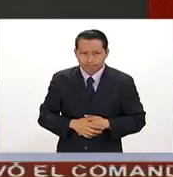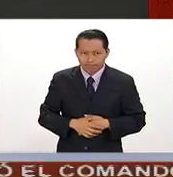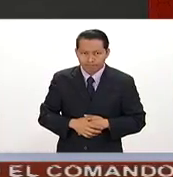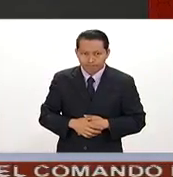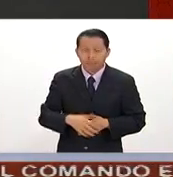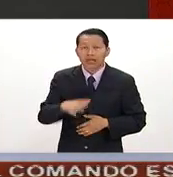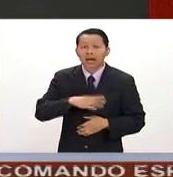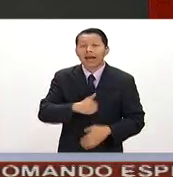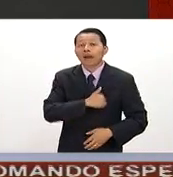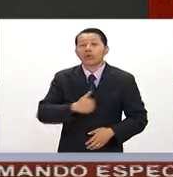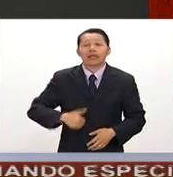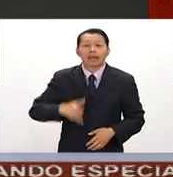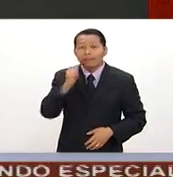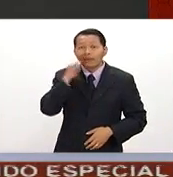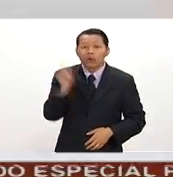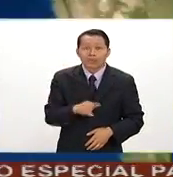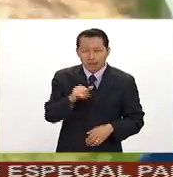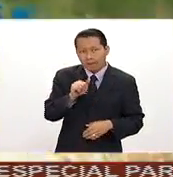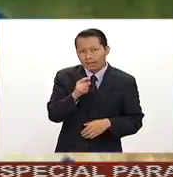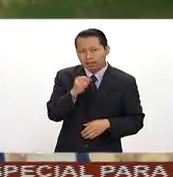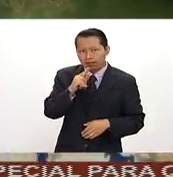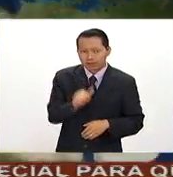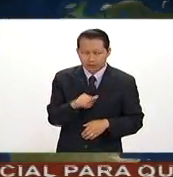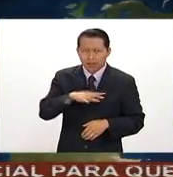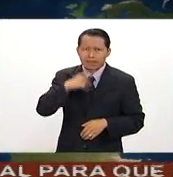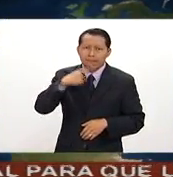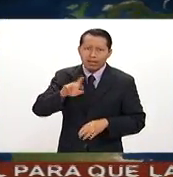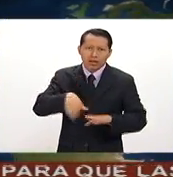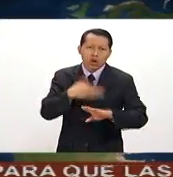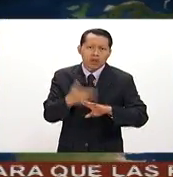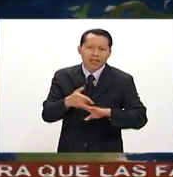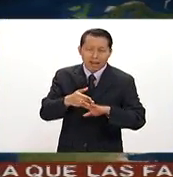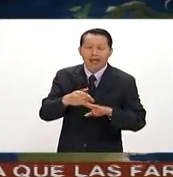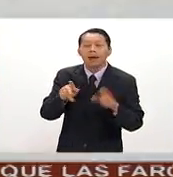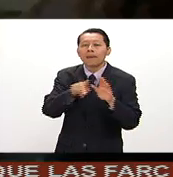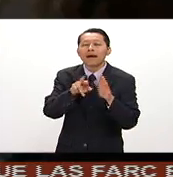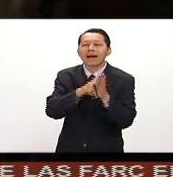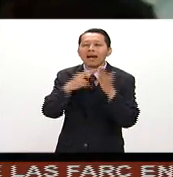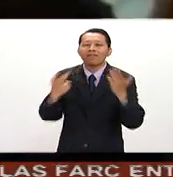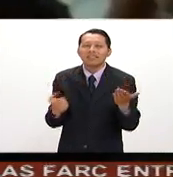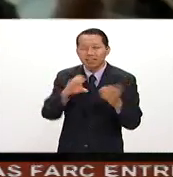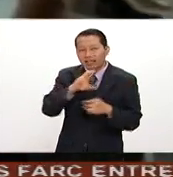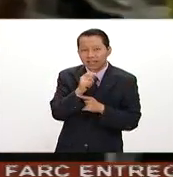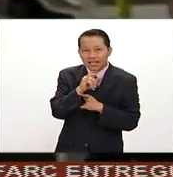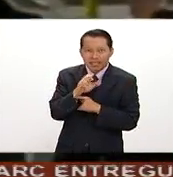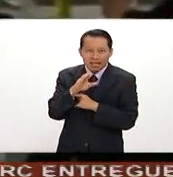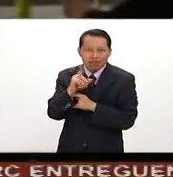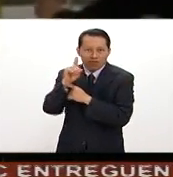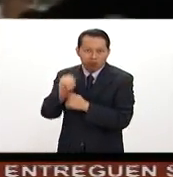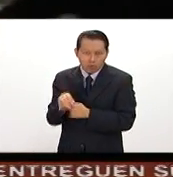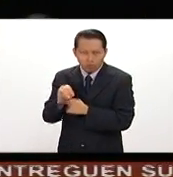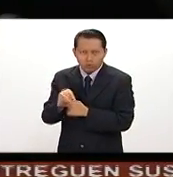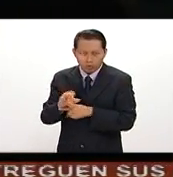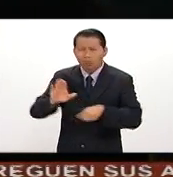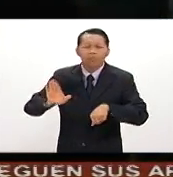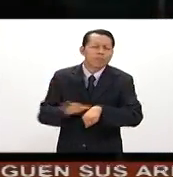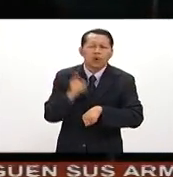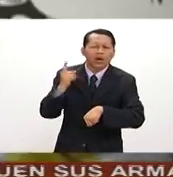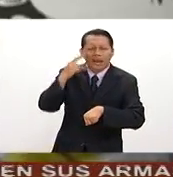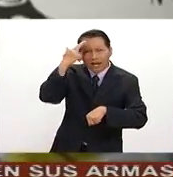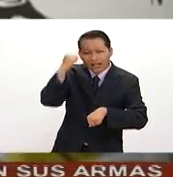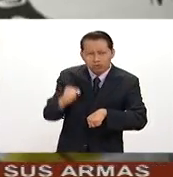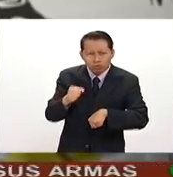El ayuntamiento italiano de Amatrice presentó una demanda contra el semanario francés Charlie Hebdo. ¿Y por qué razón? Bueno,